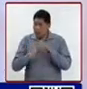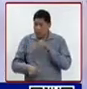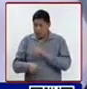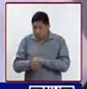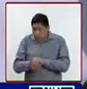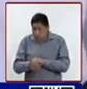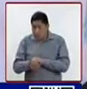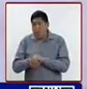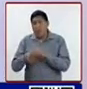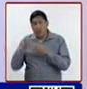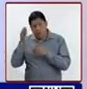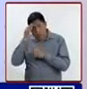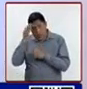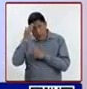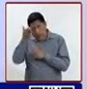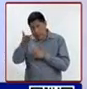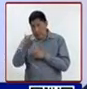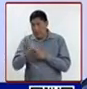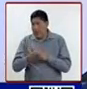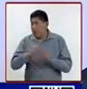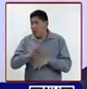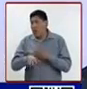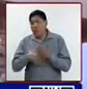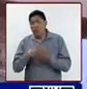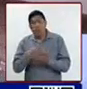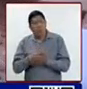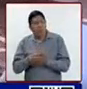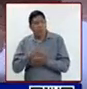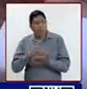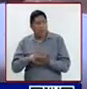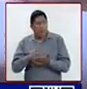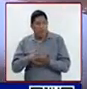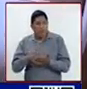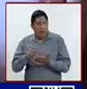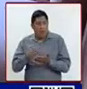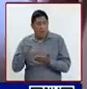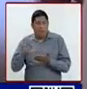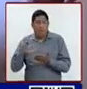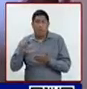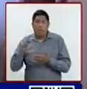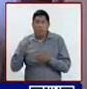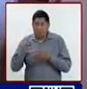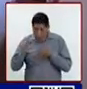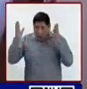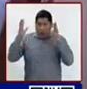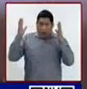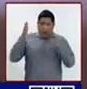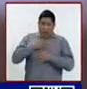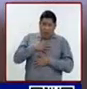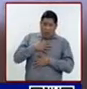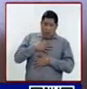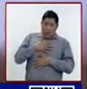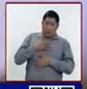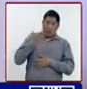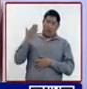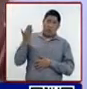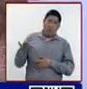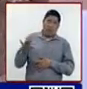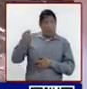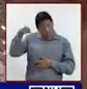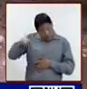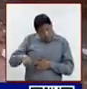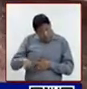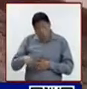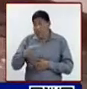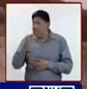porque como ustedes podrán ver, todo esto es... Era para asustarnos, nuestros pacientes. Abajo van a